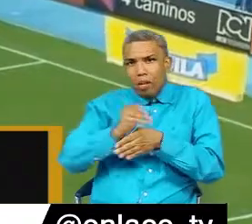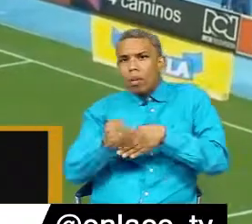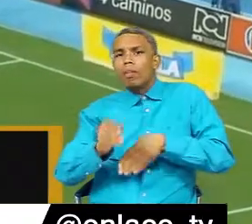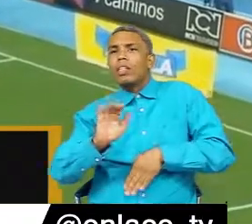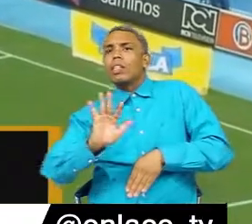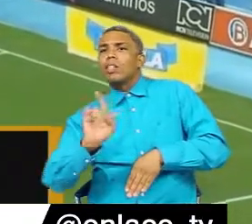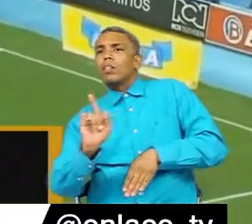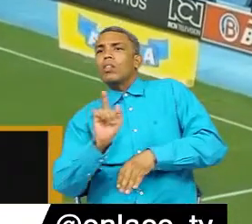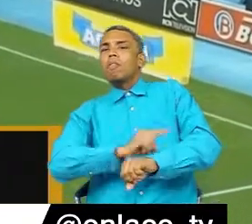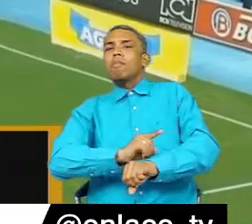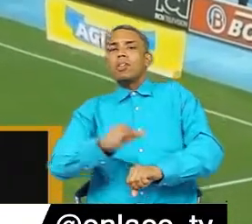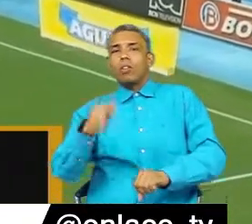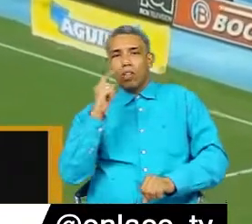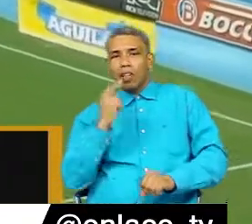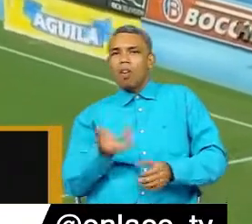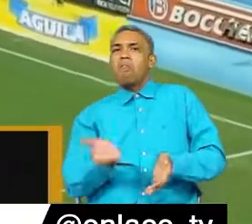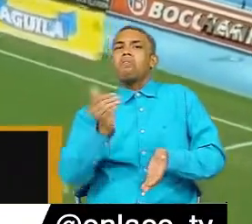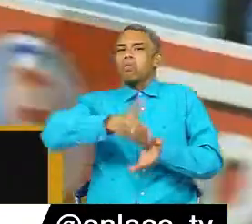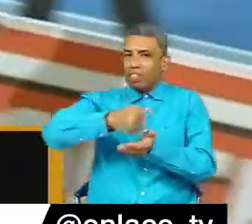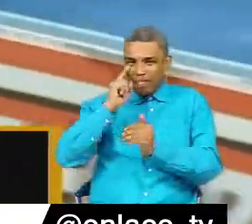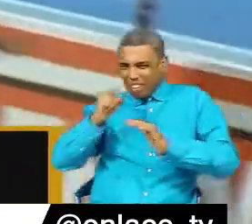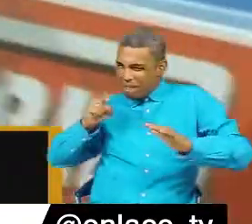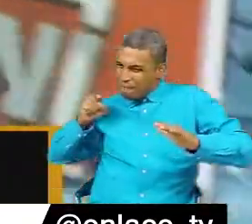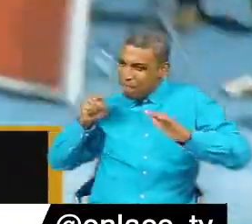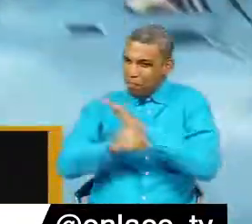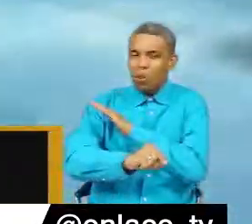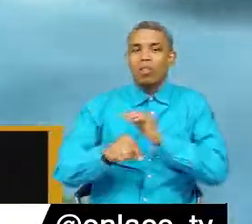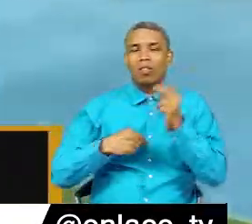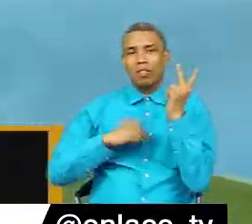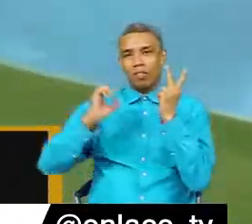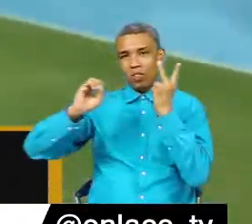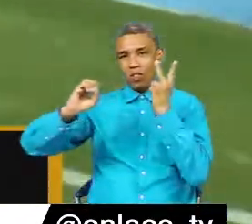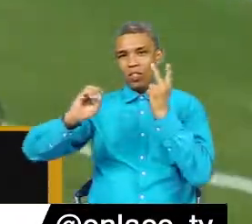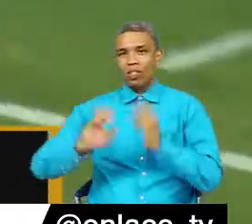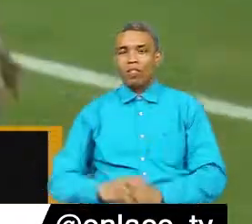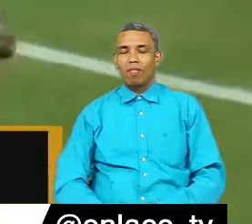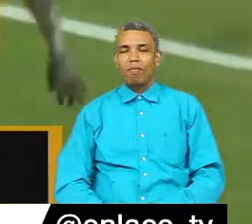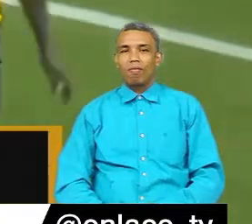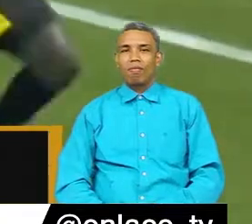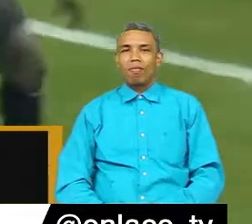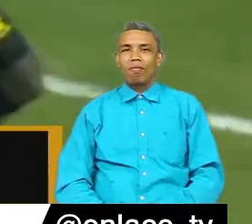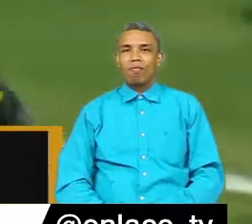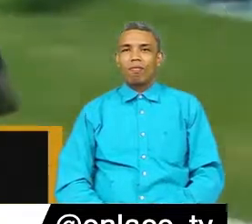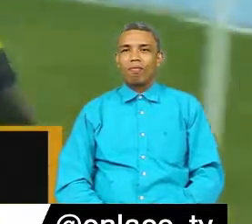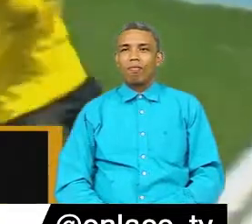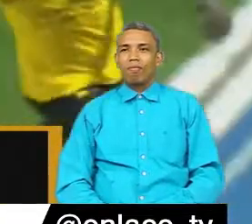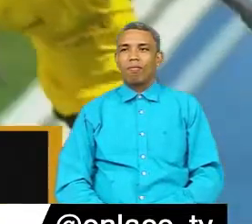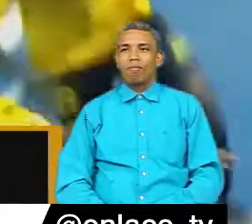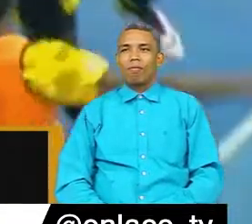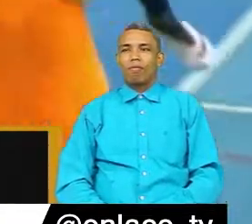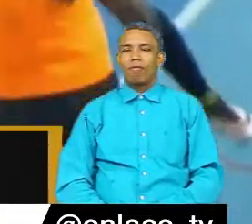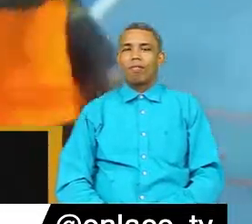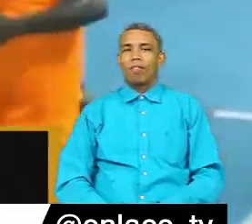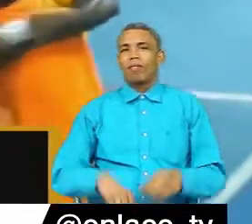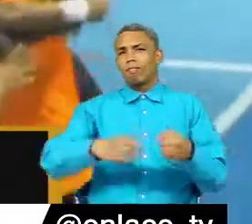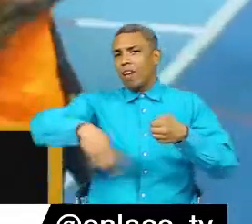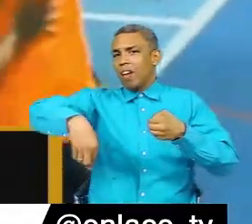de partido, Quiñones pone el 2-0 a favor del onceno aurinegro. ¡De